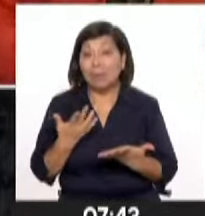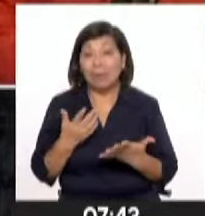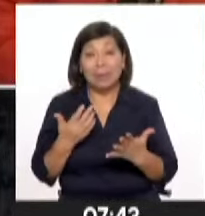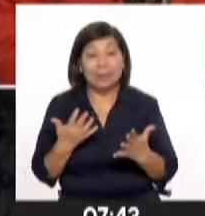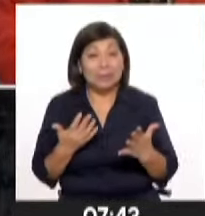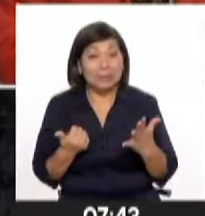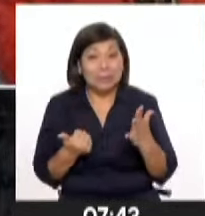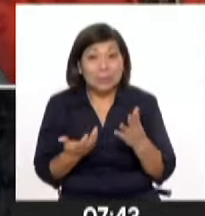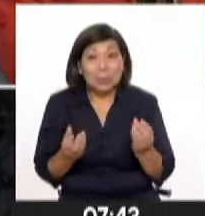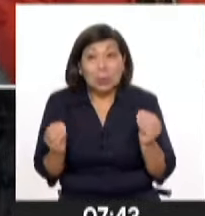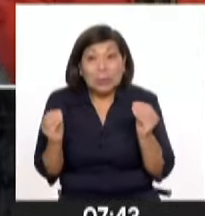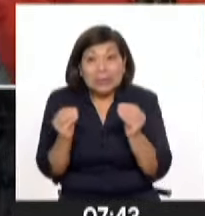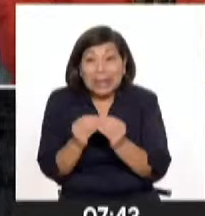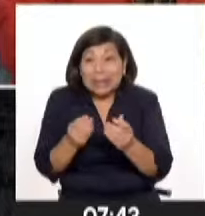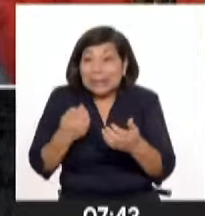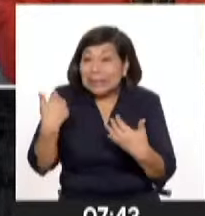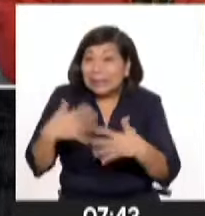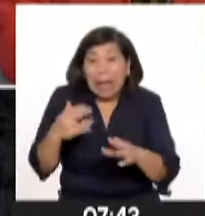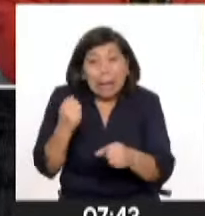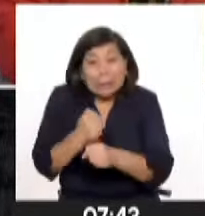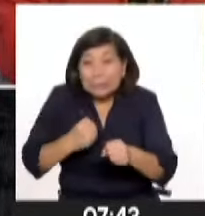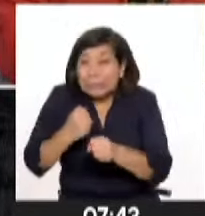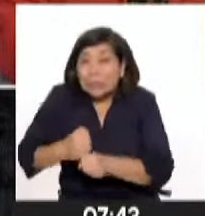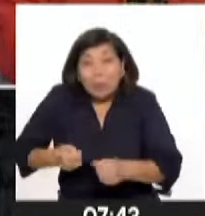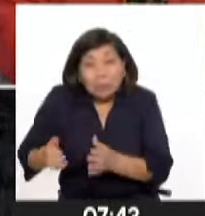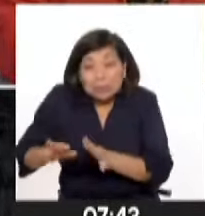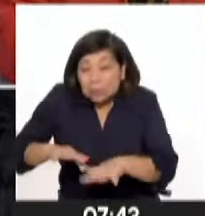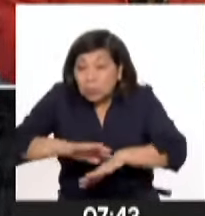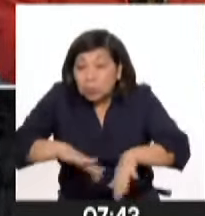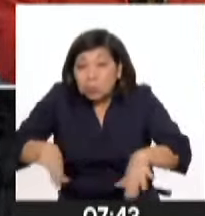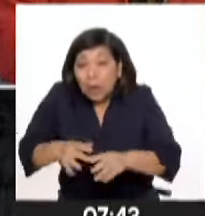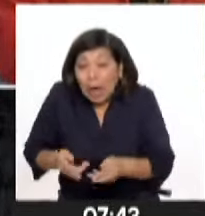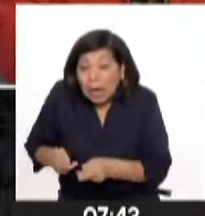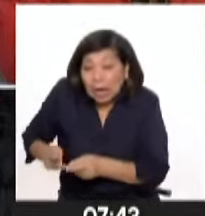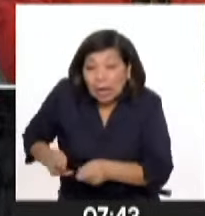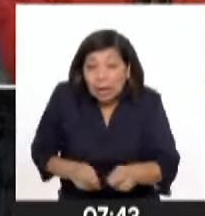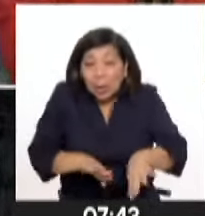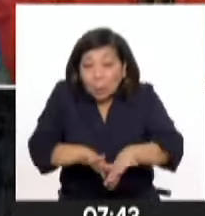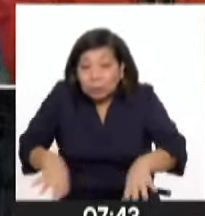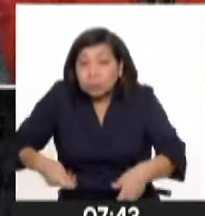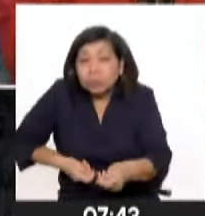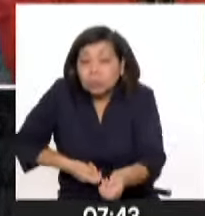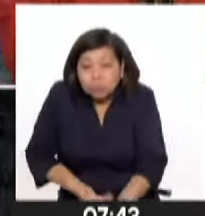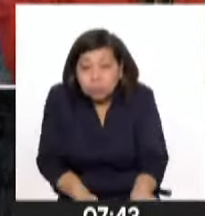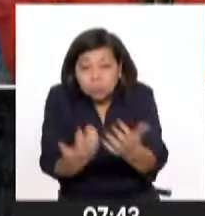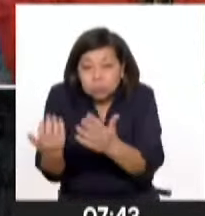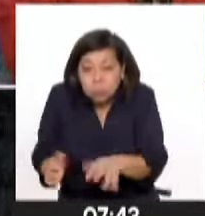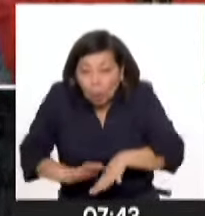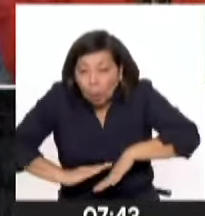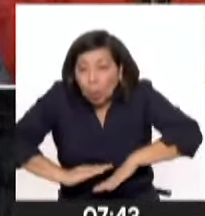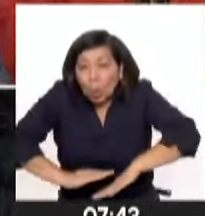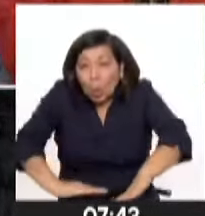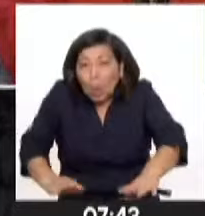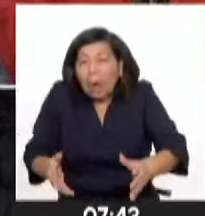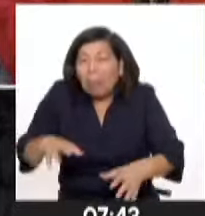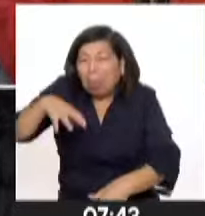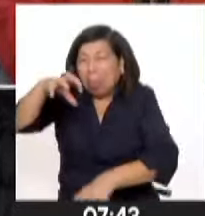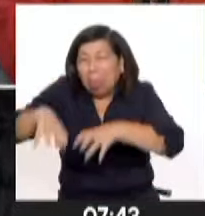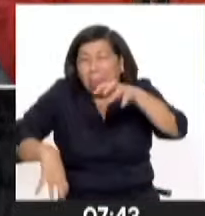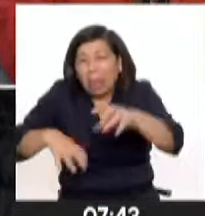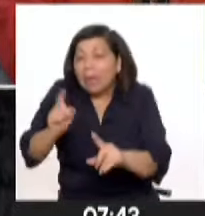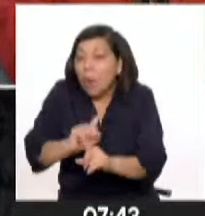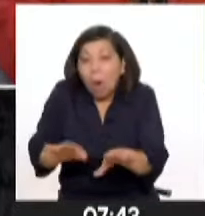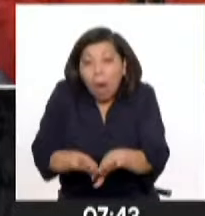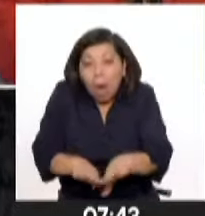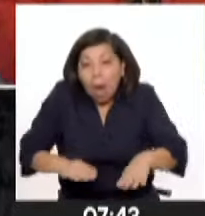diciembre, para poder justamente realizar ese trabajo de limpieza de los cauces de los ríos y